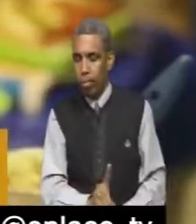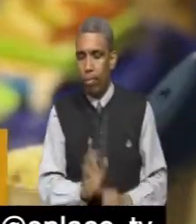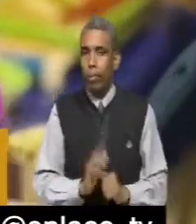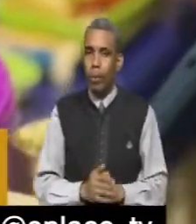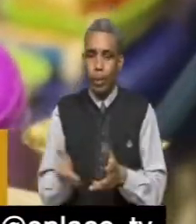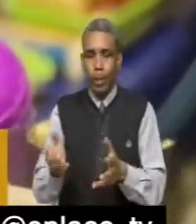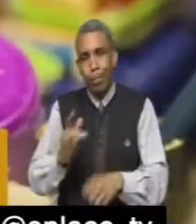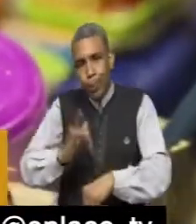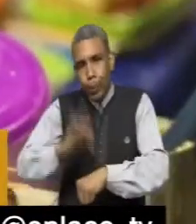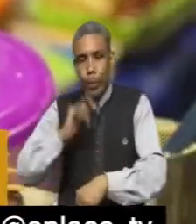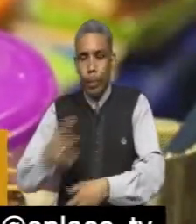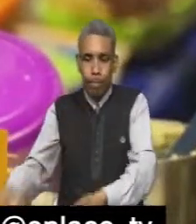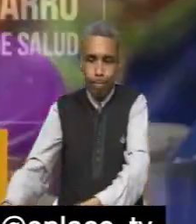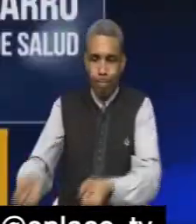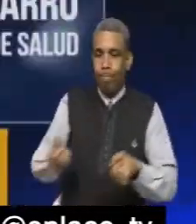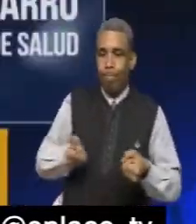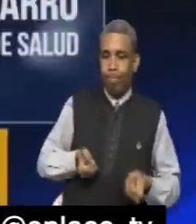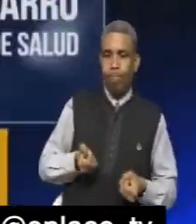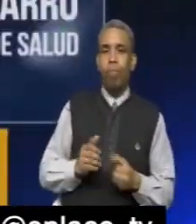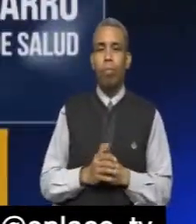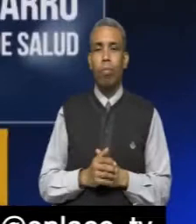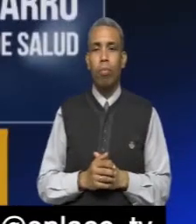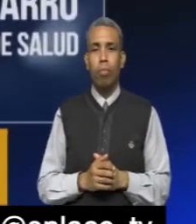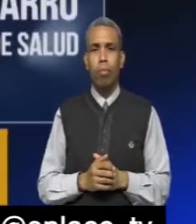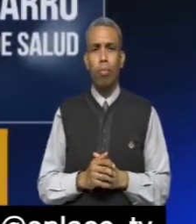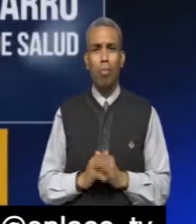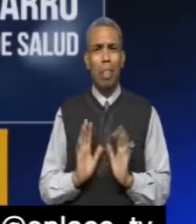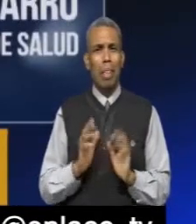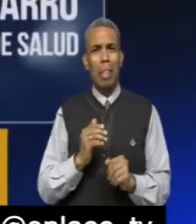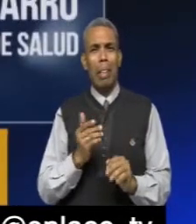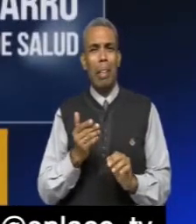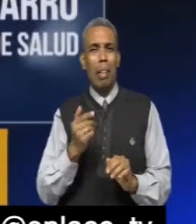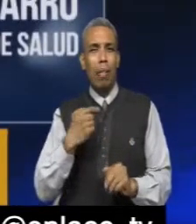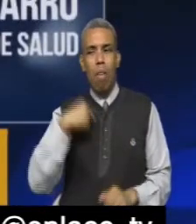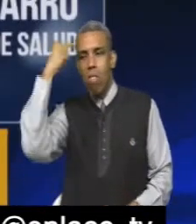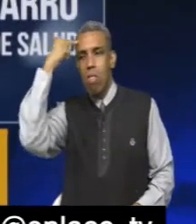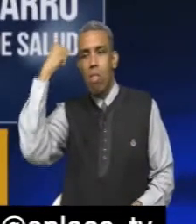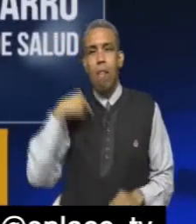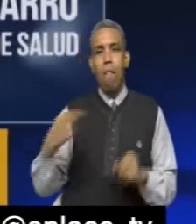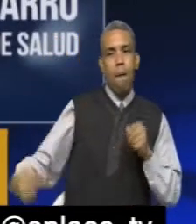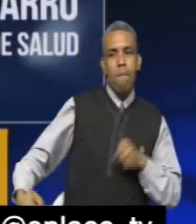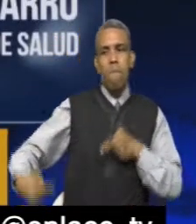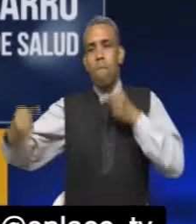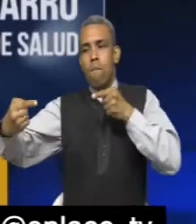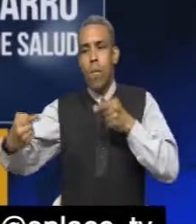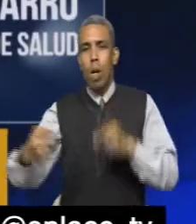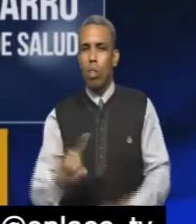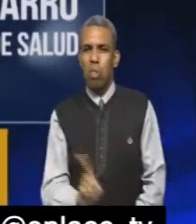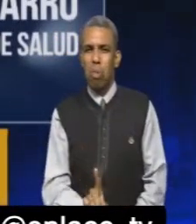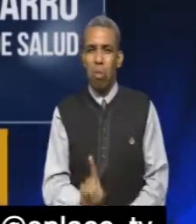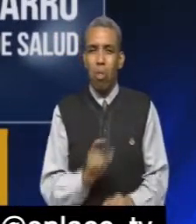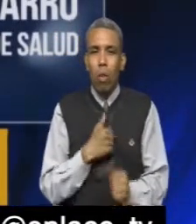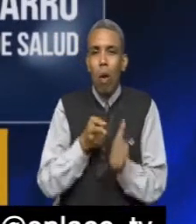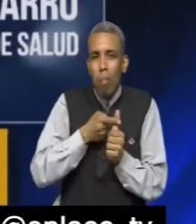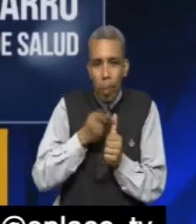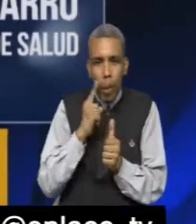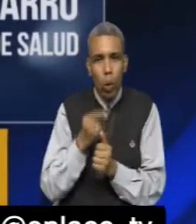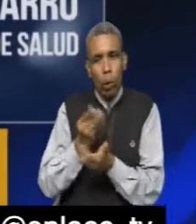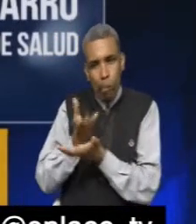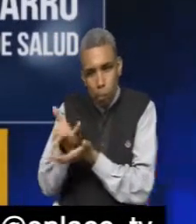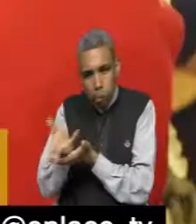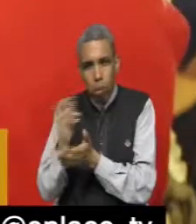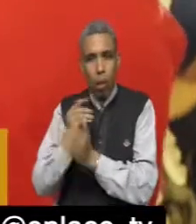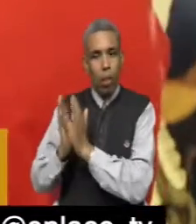que siempre ha sido como todo, una parte pedagógica y ya la parte pedagógica tiene que pasar a